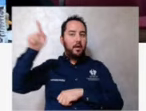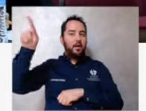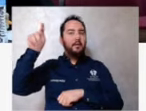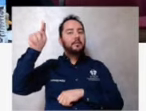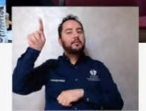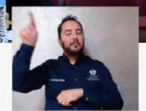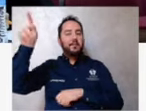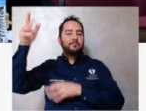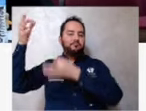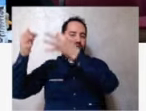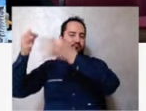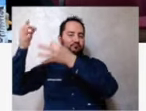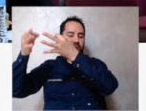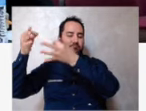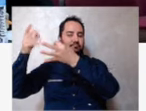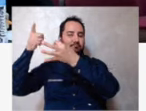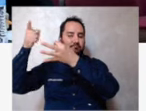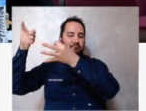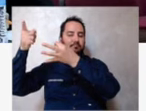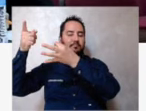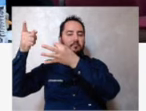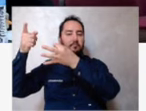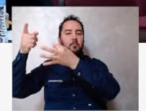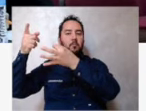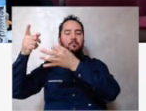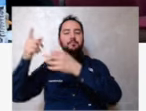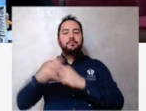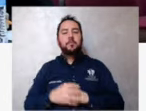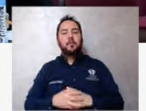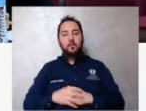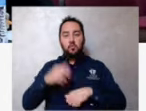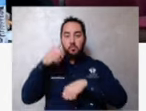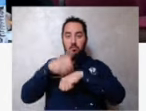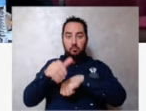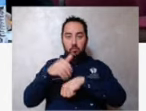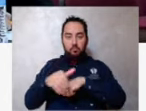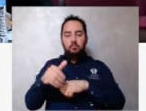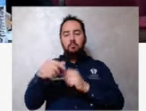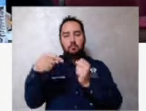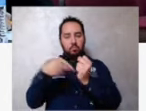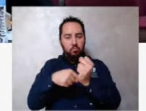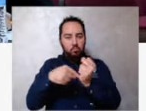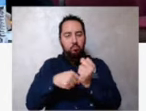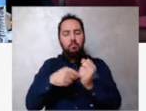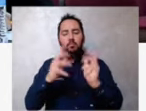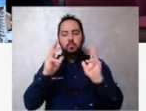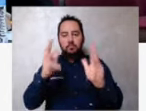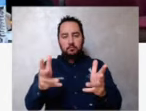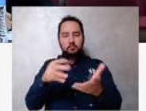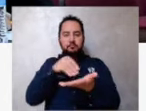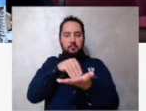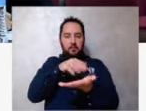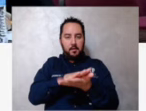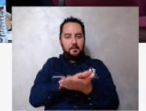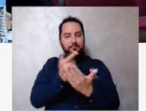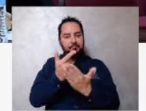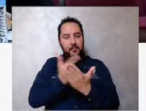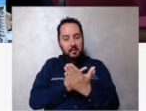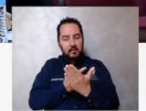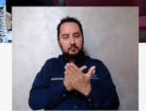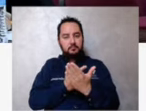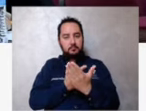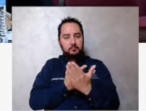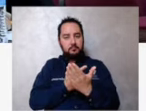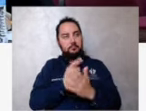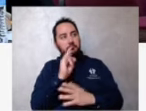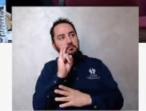Electoral del Poder Judicial de la Federación, con el número y datos de identificación precisados en la lista de asuntos